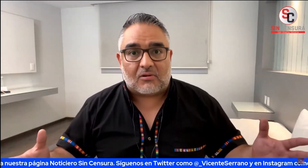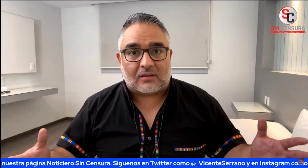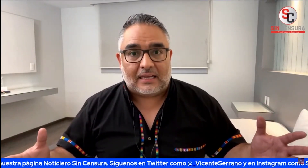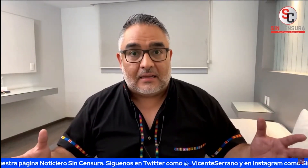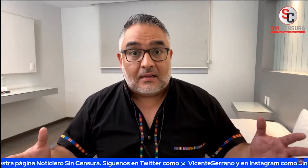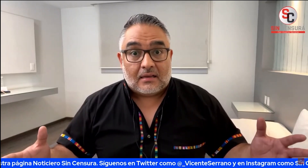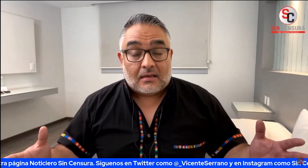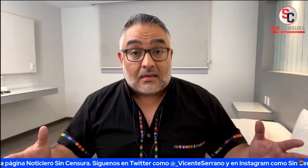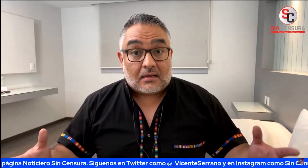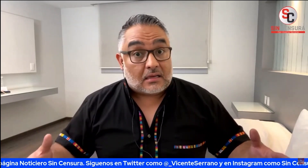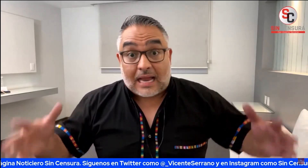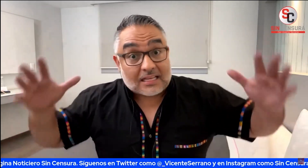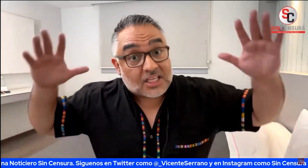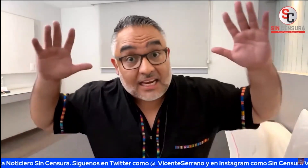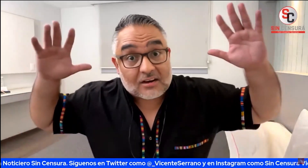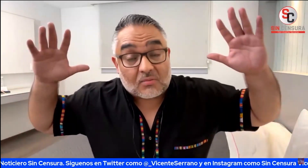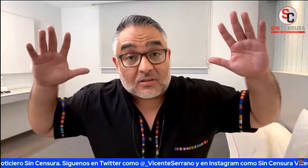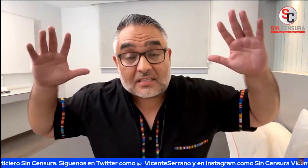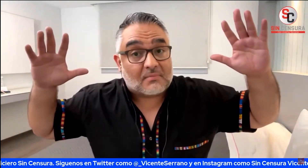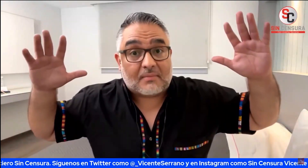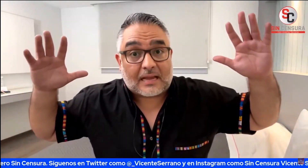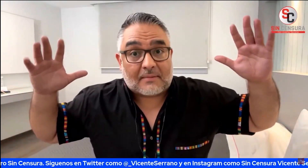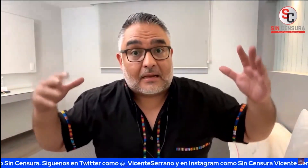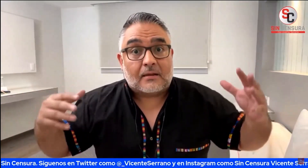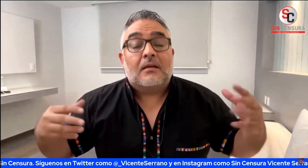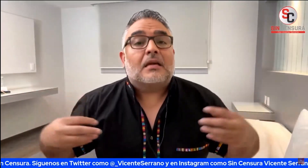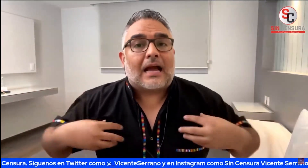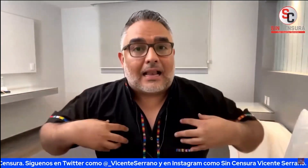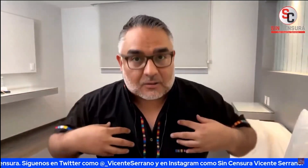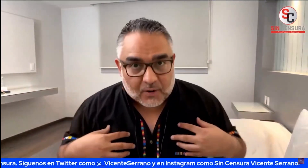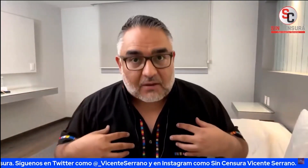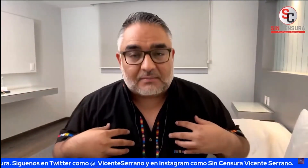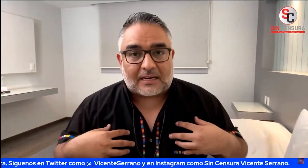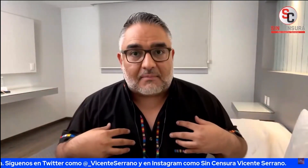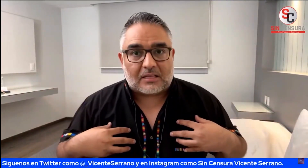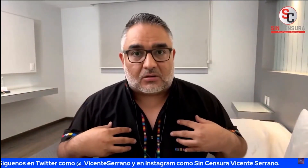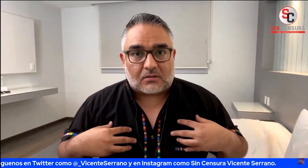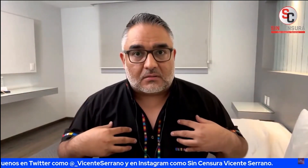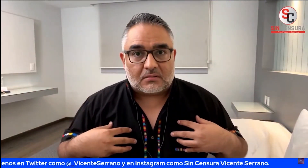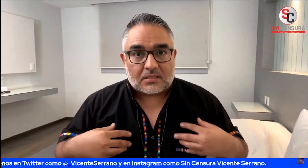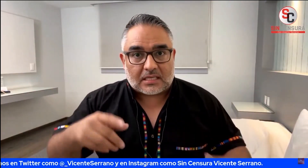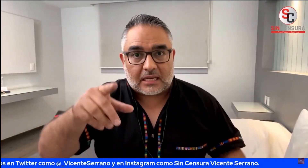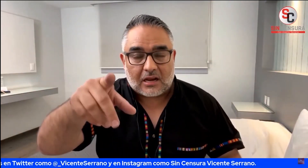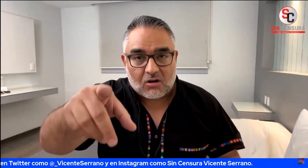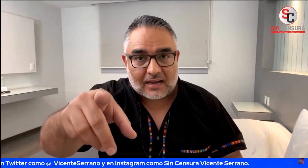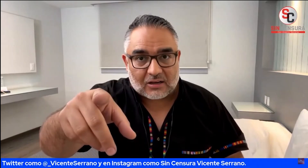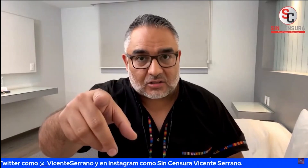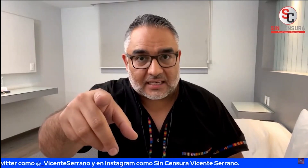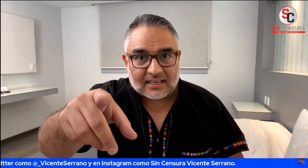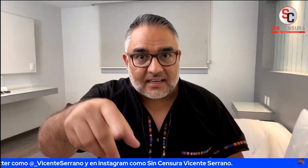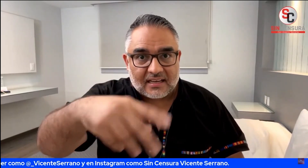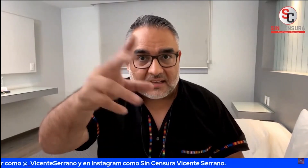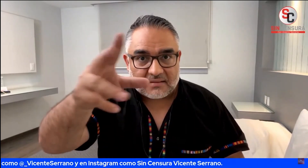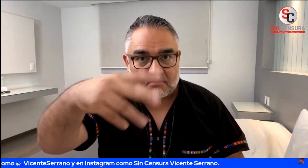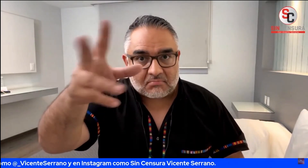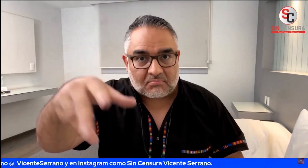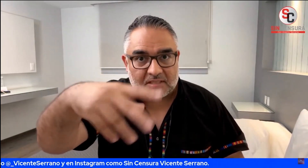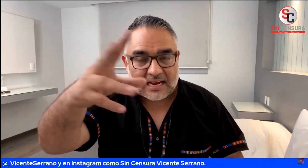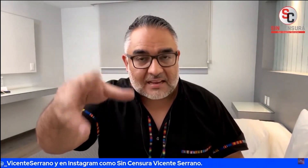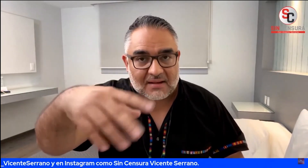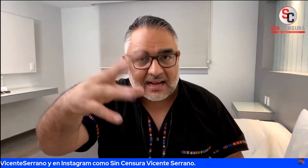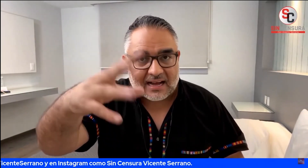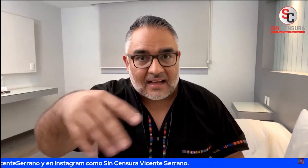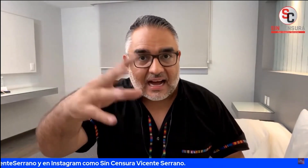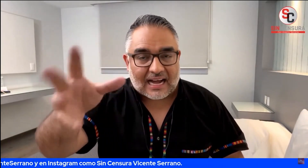Carla Mote, y al Chile, como dice Meme Yamel, y a las pruebas me remito. Si León Krause